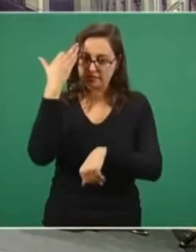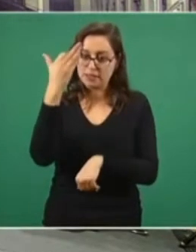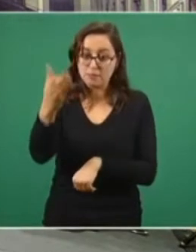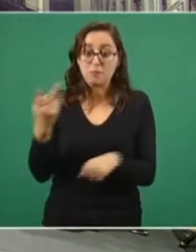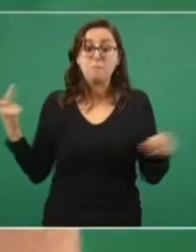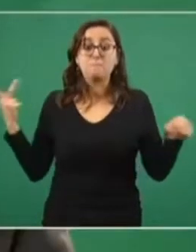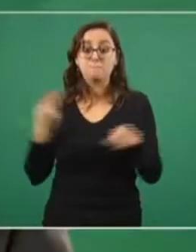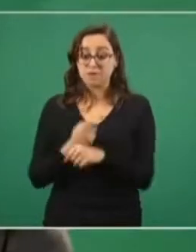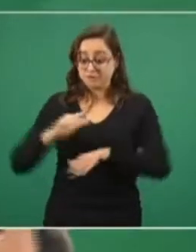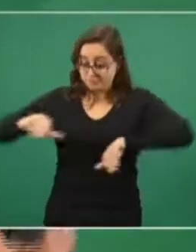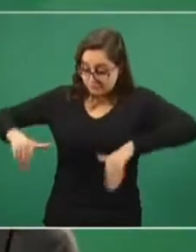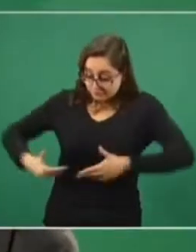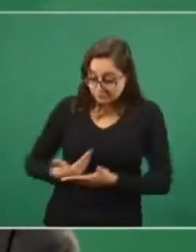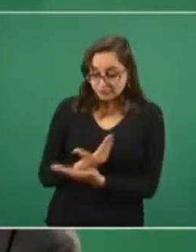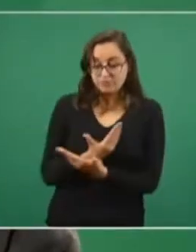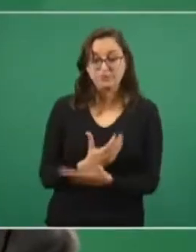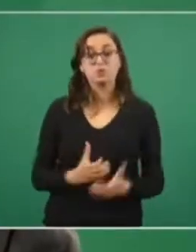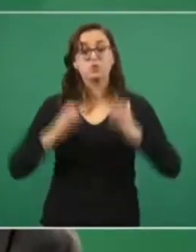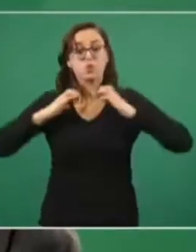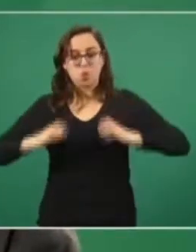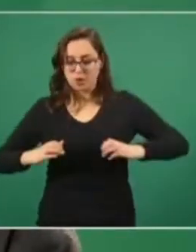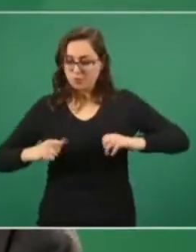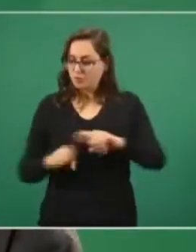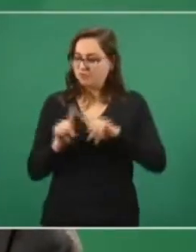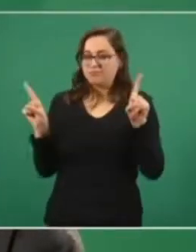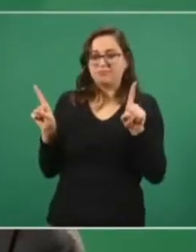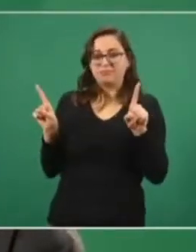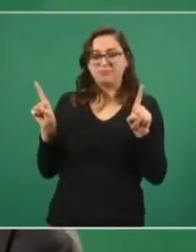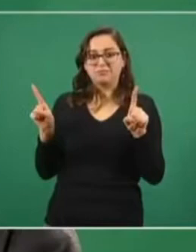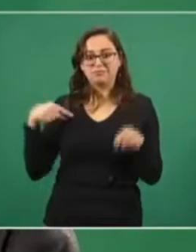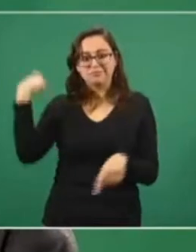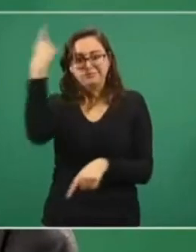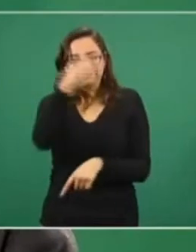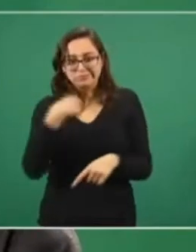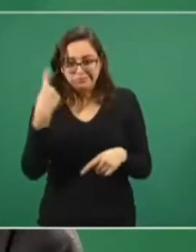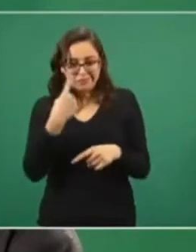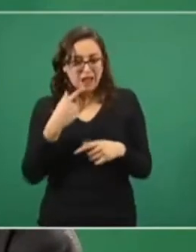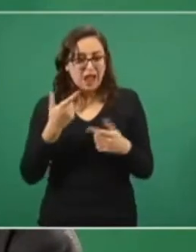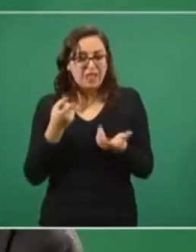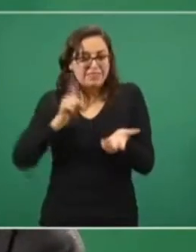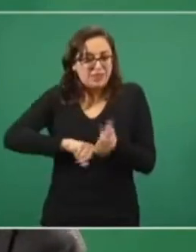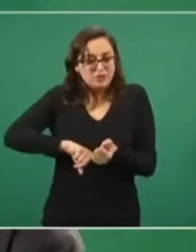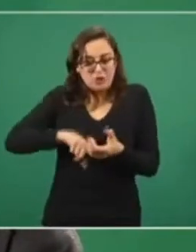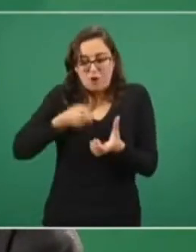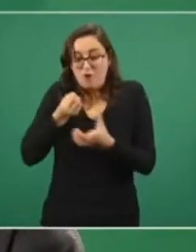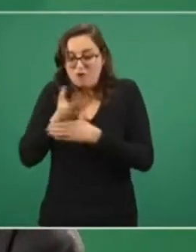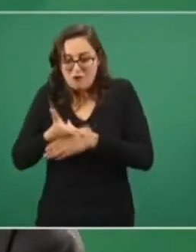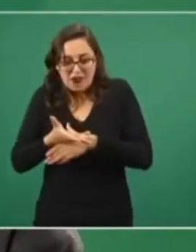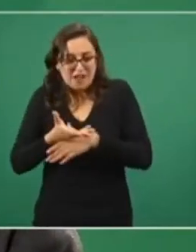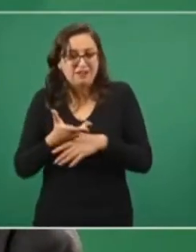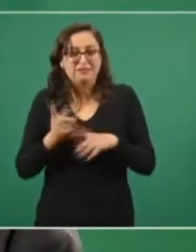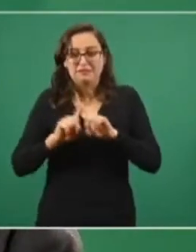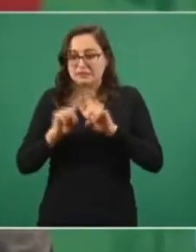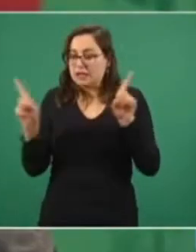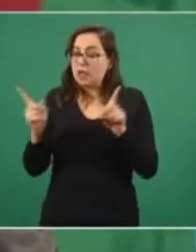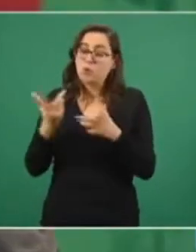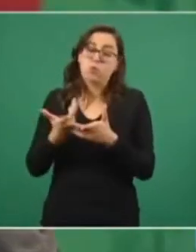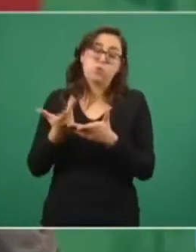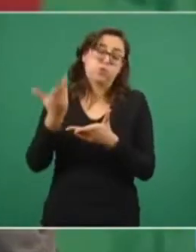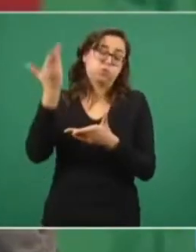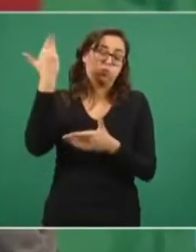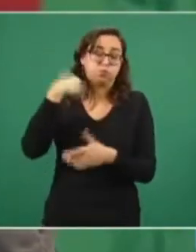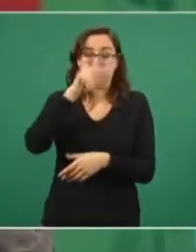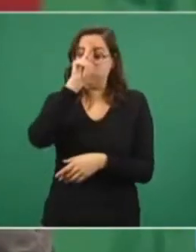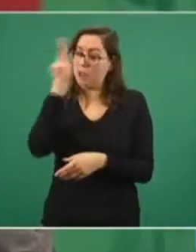cambios anatómicos y funcionales de las personas. Eso fue motivo de enormes acciones de discriminación,